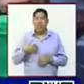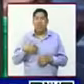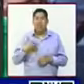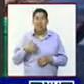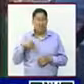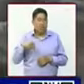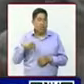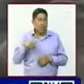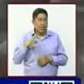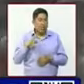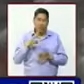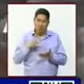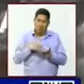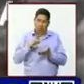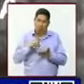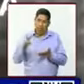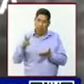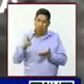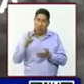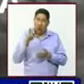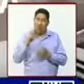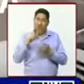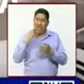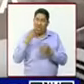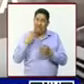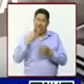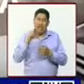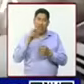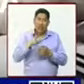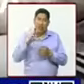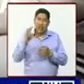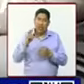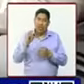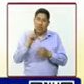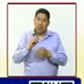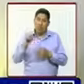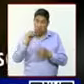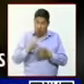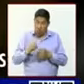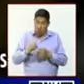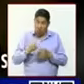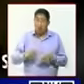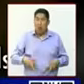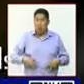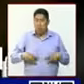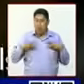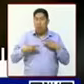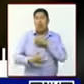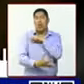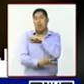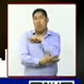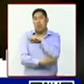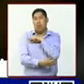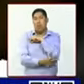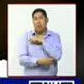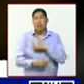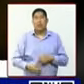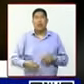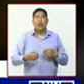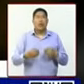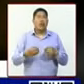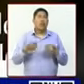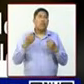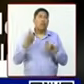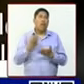semestre del 2022, el 36% de las personas vivían en pobreza. La idea de una economía basada en los